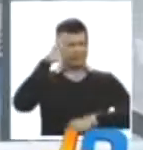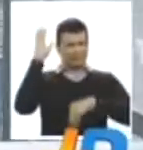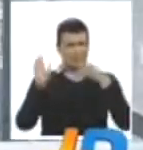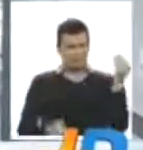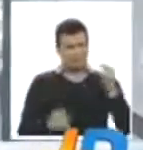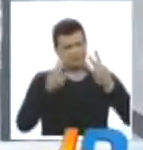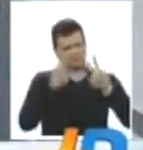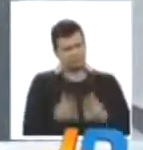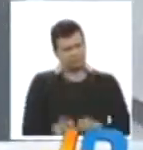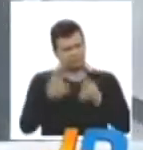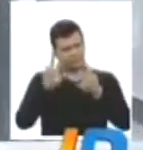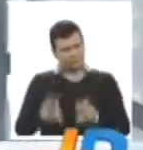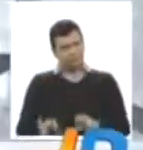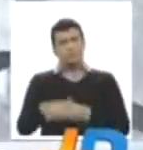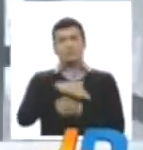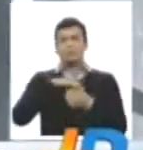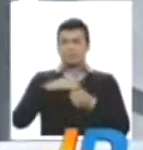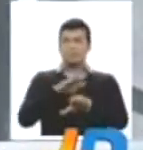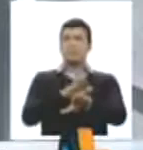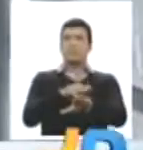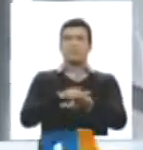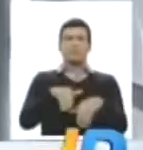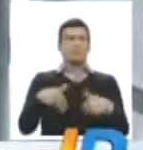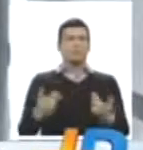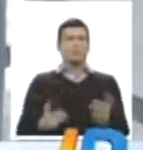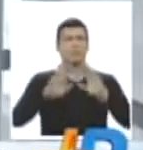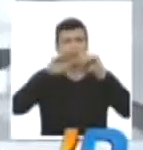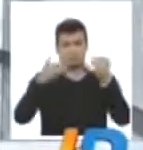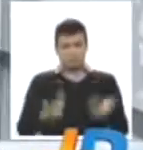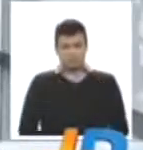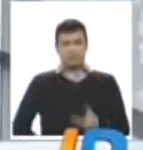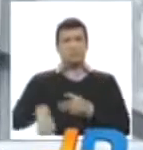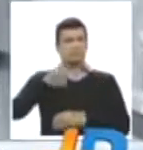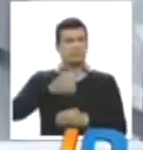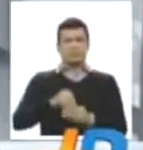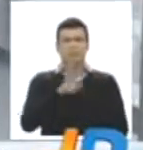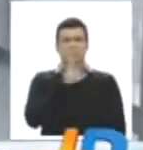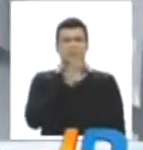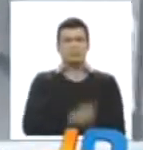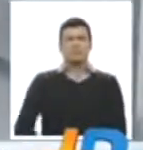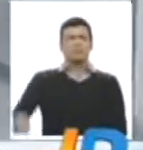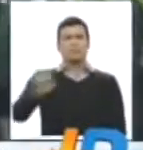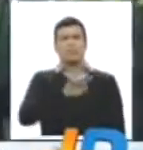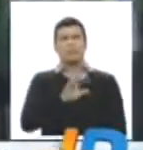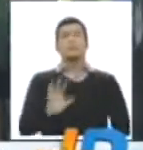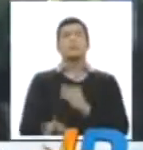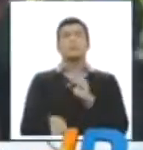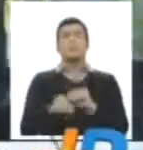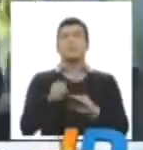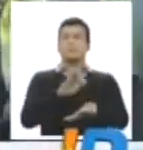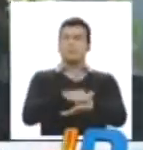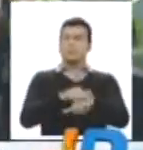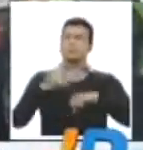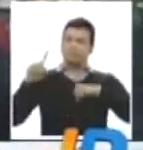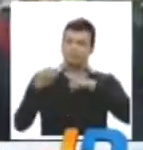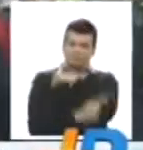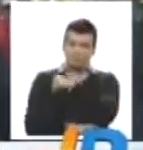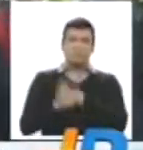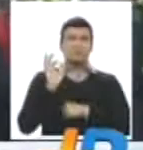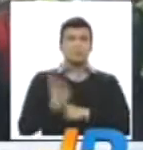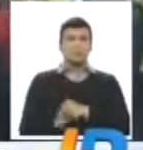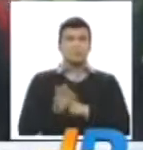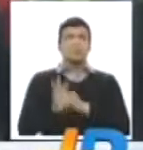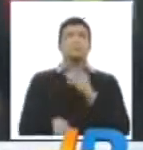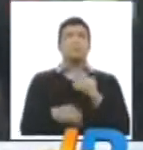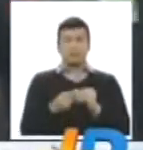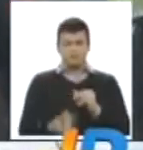están verificando la situación para determinar a qué institución educativa pertenecen los estudiantes y tomar los correctivos necesarios, además